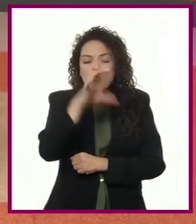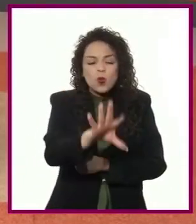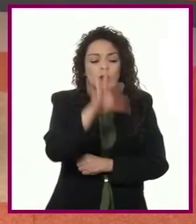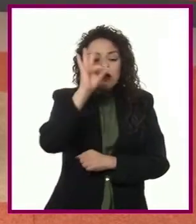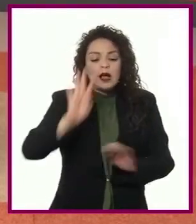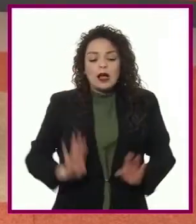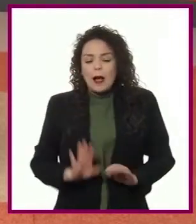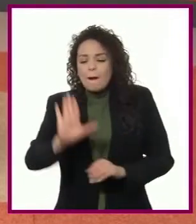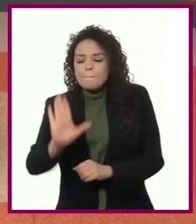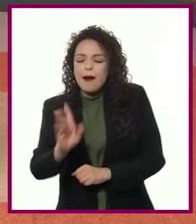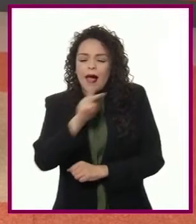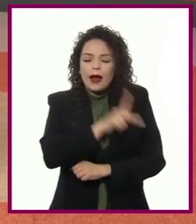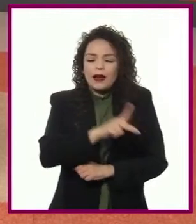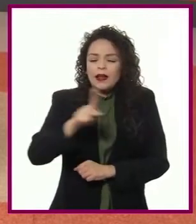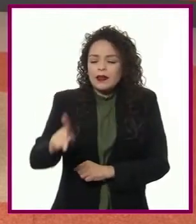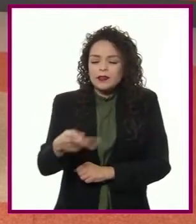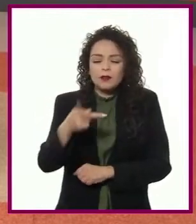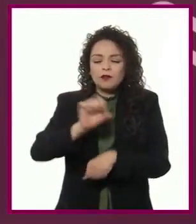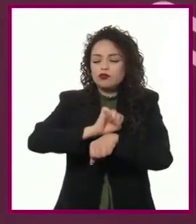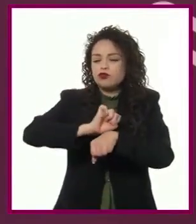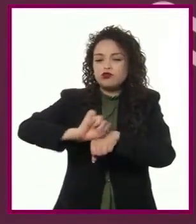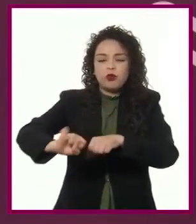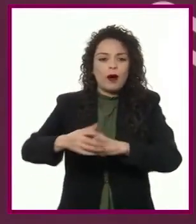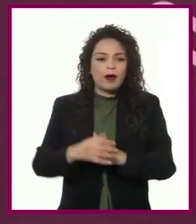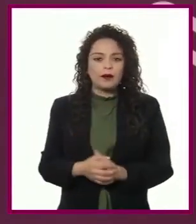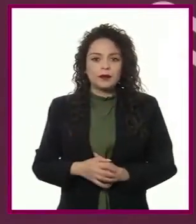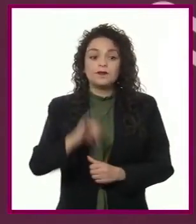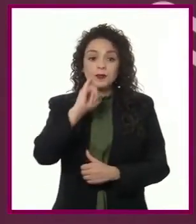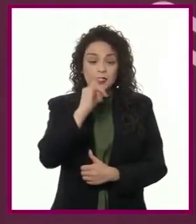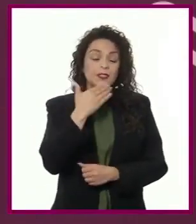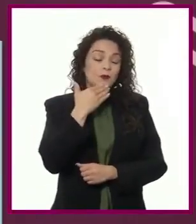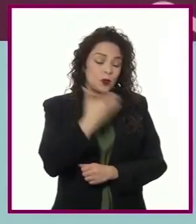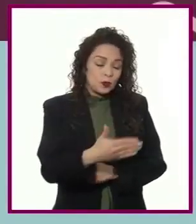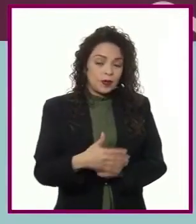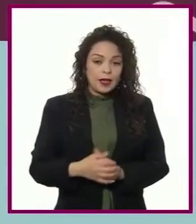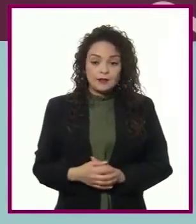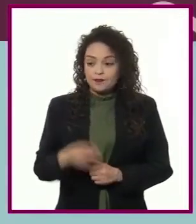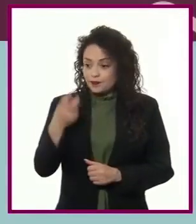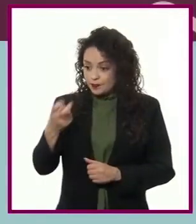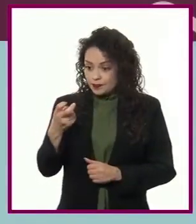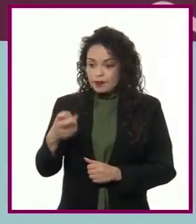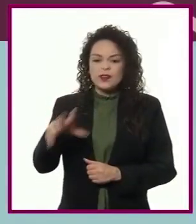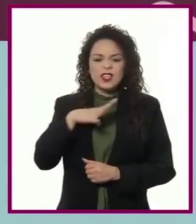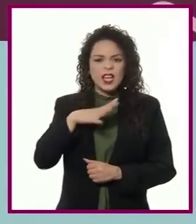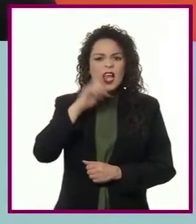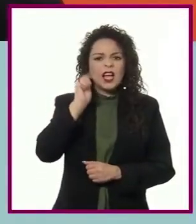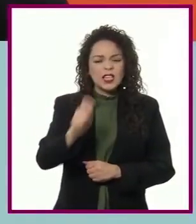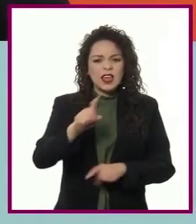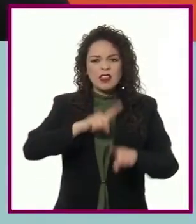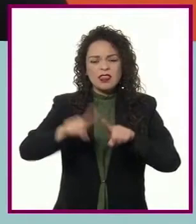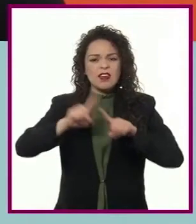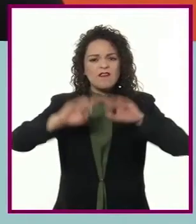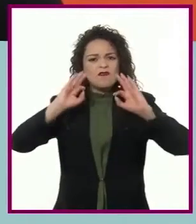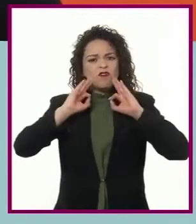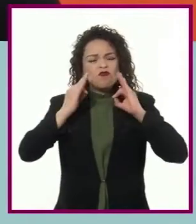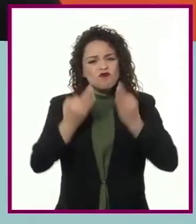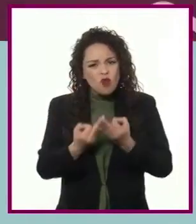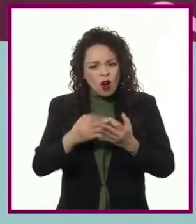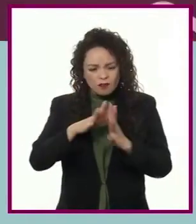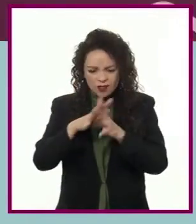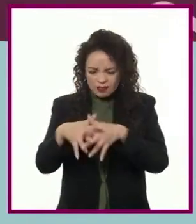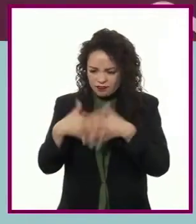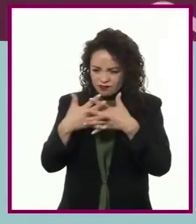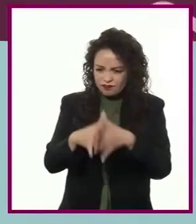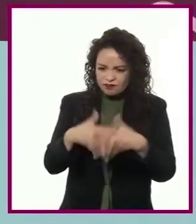característica similar. Muy bien. Una galaxia irregular contiene una mezcla de formas que no parecen